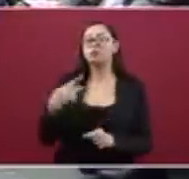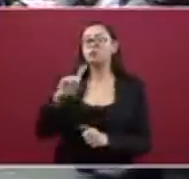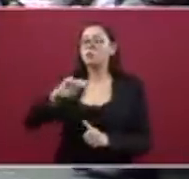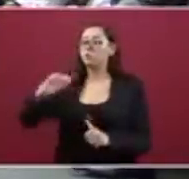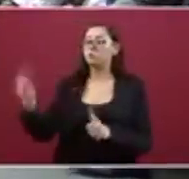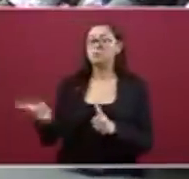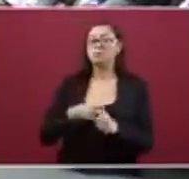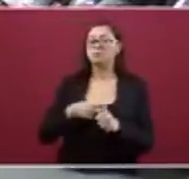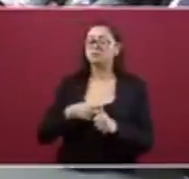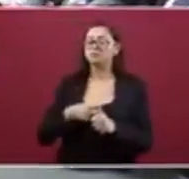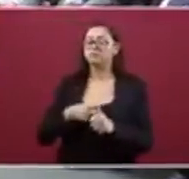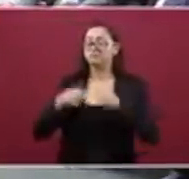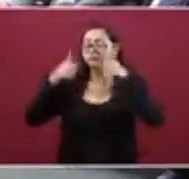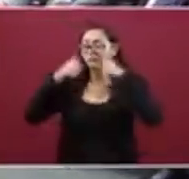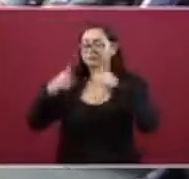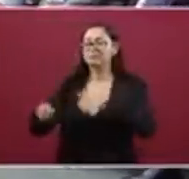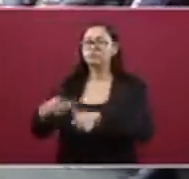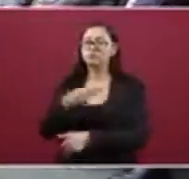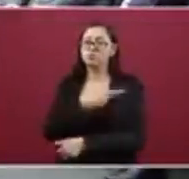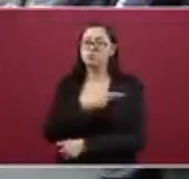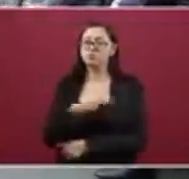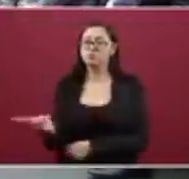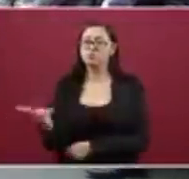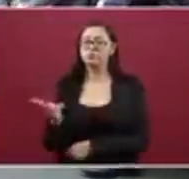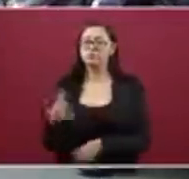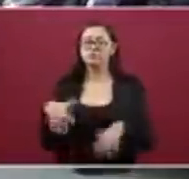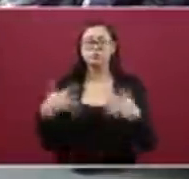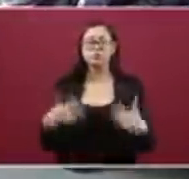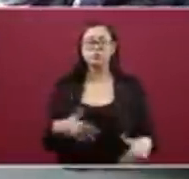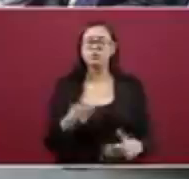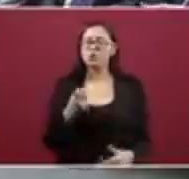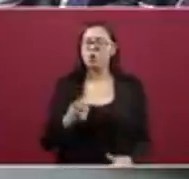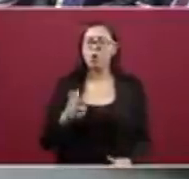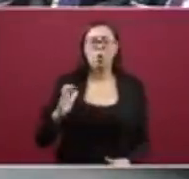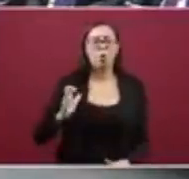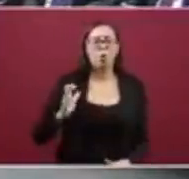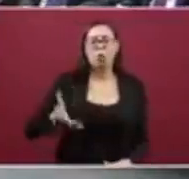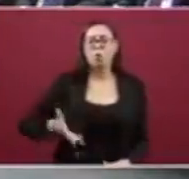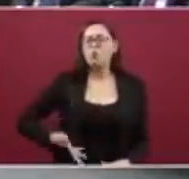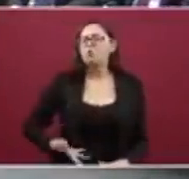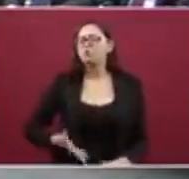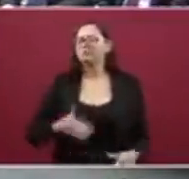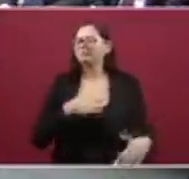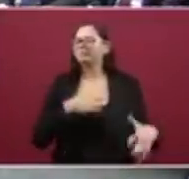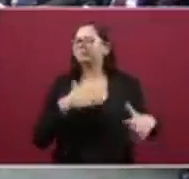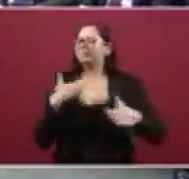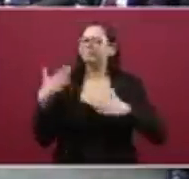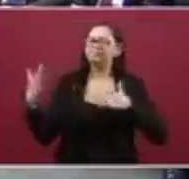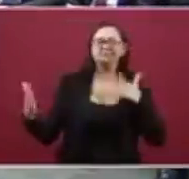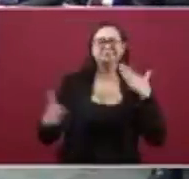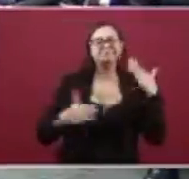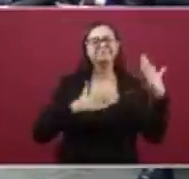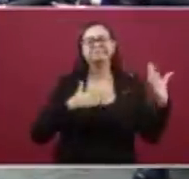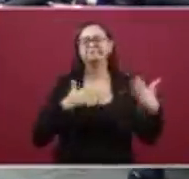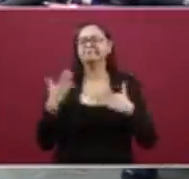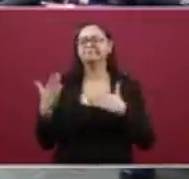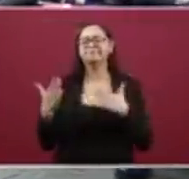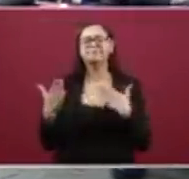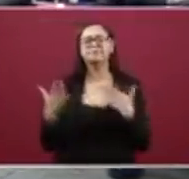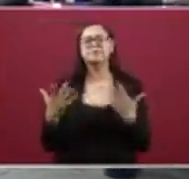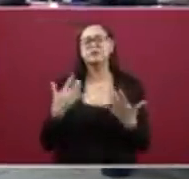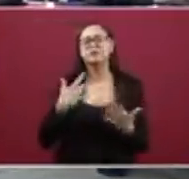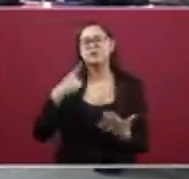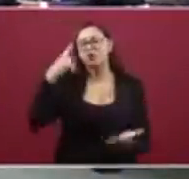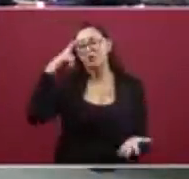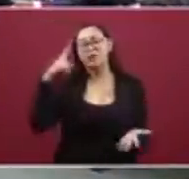orgullo una dicha enorme y creo que ese es un ideal